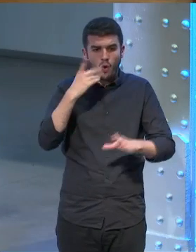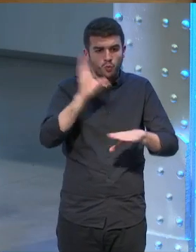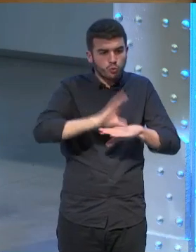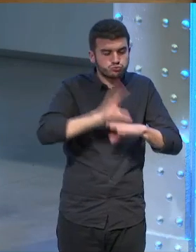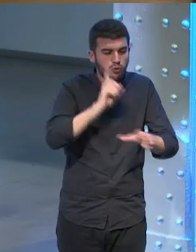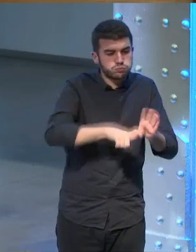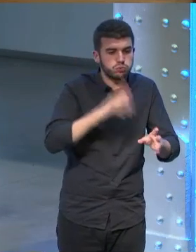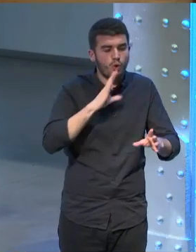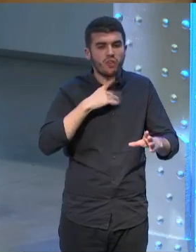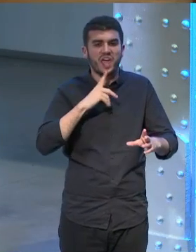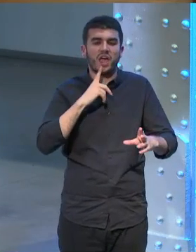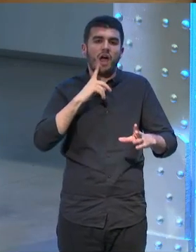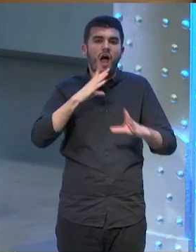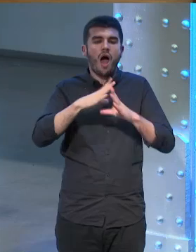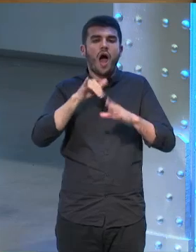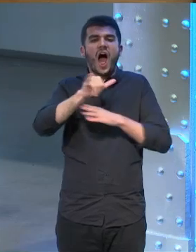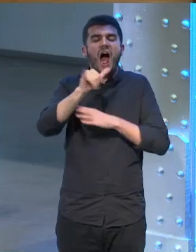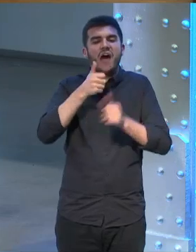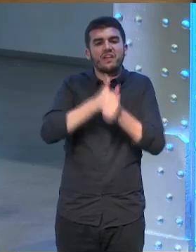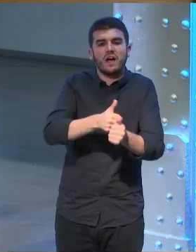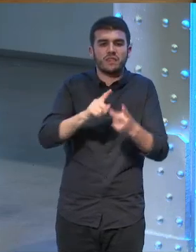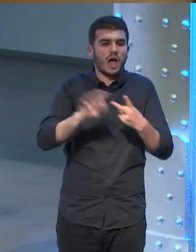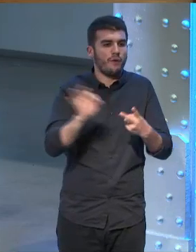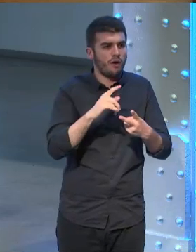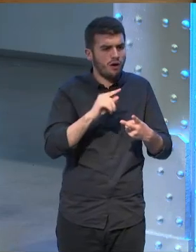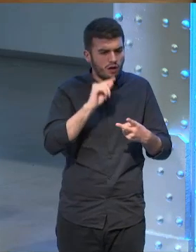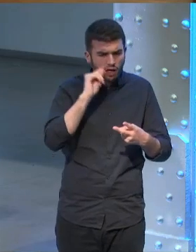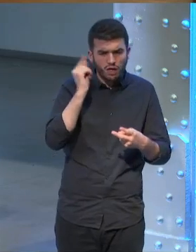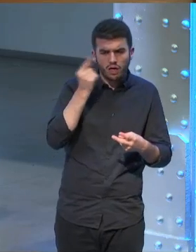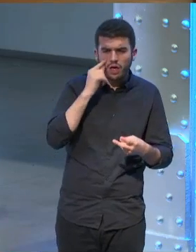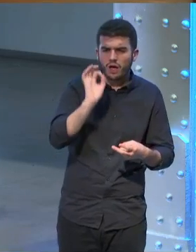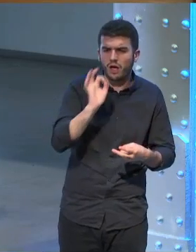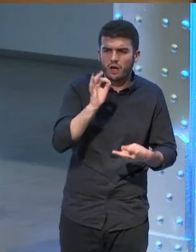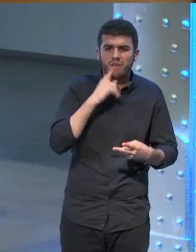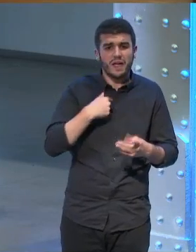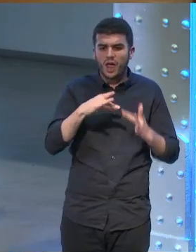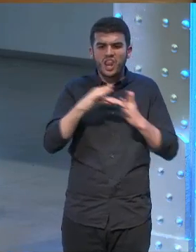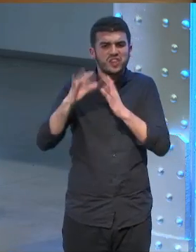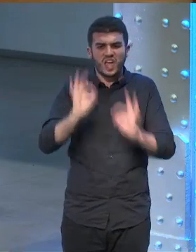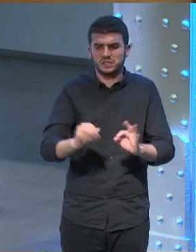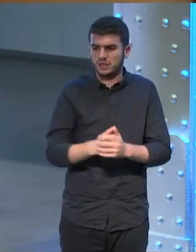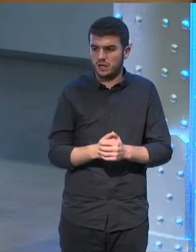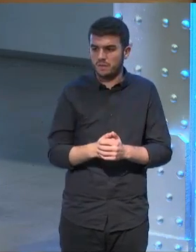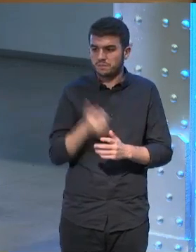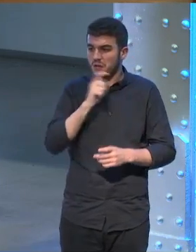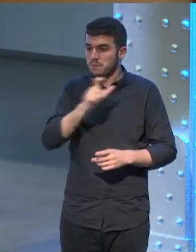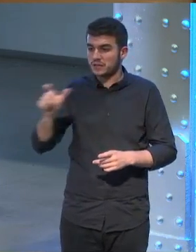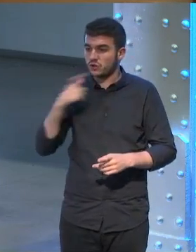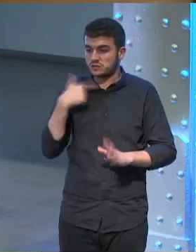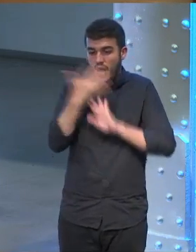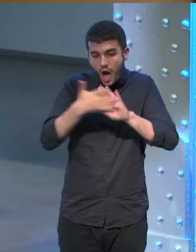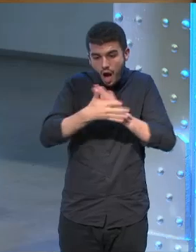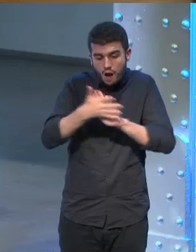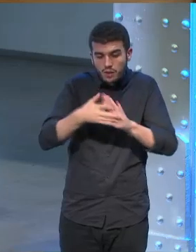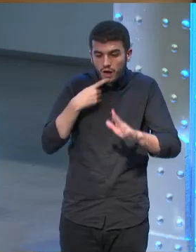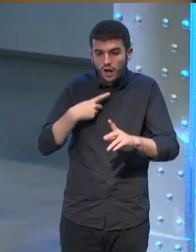lo mejor de azafata y ahí descubrí que inconscientemente salía de líder. No sabía por qué, la gente hablando